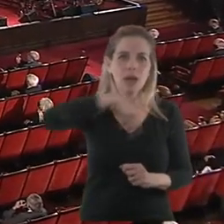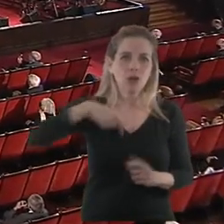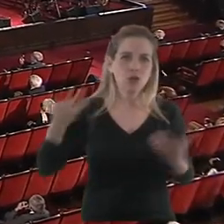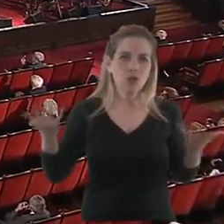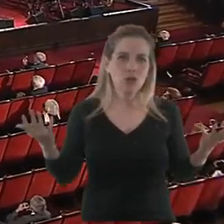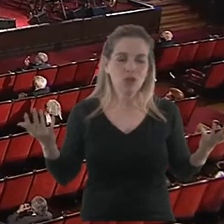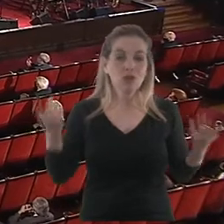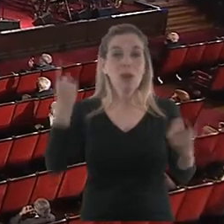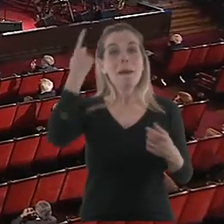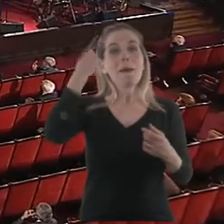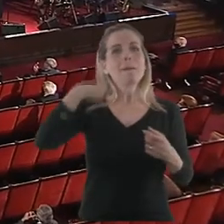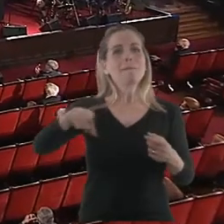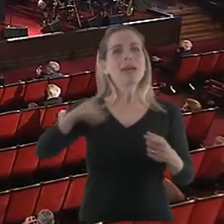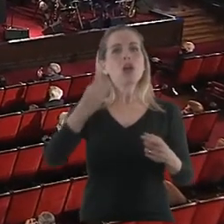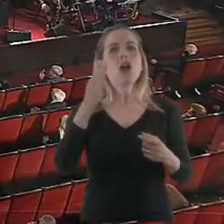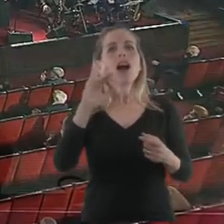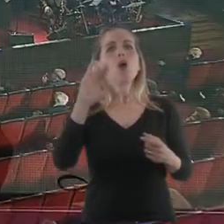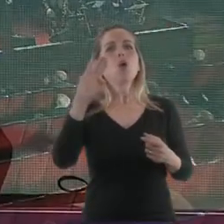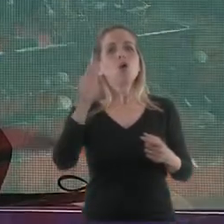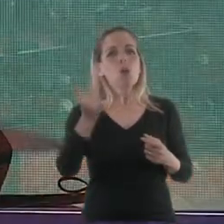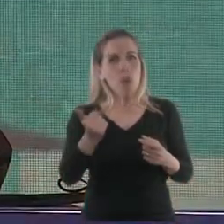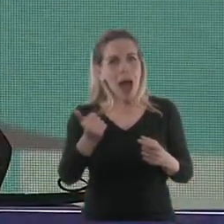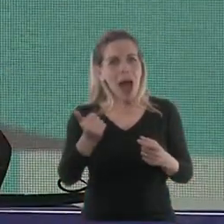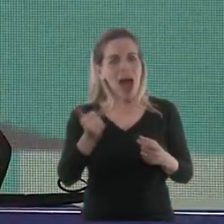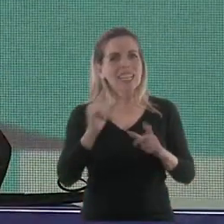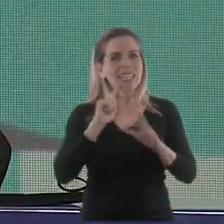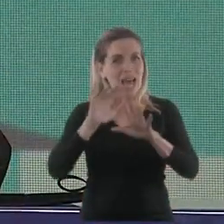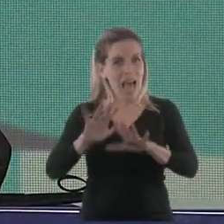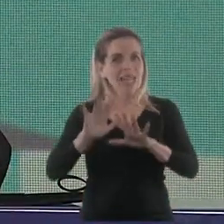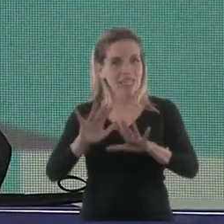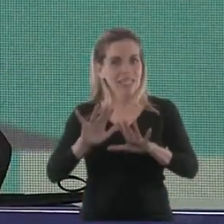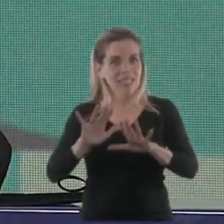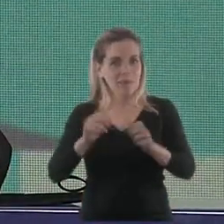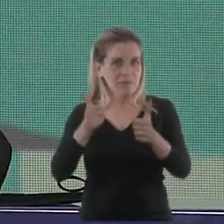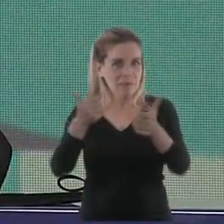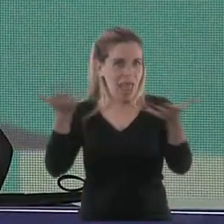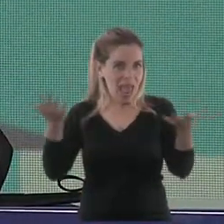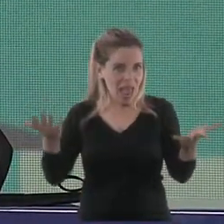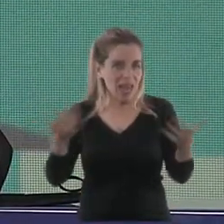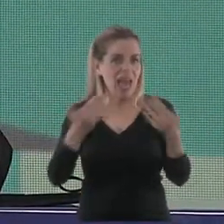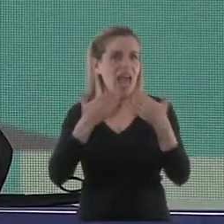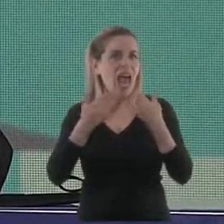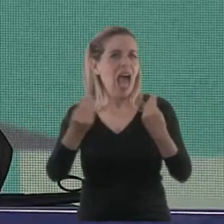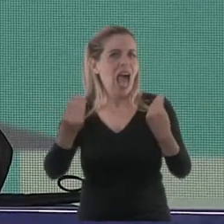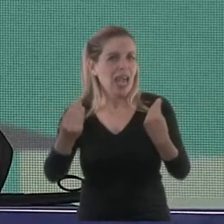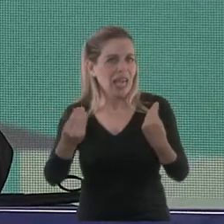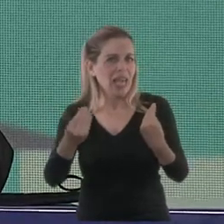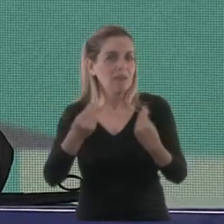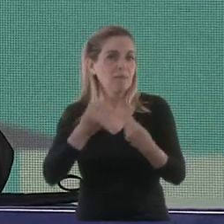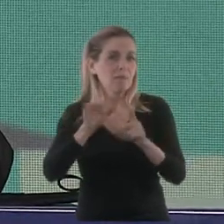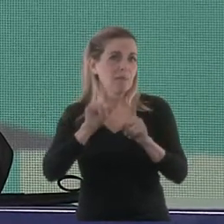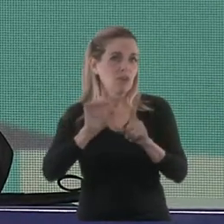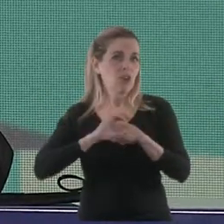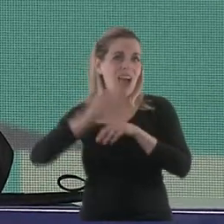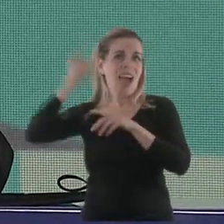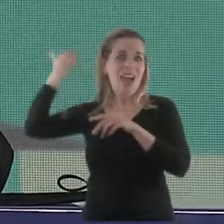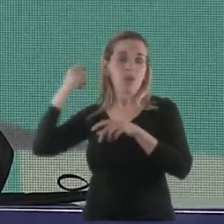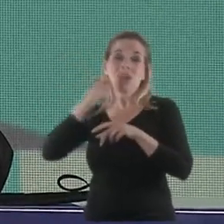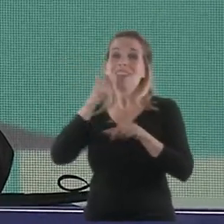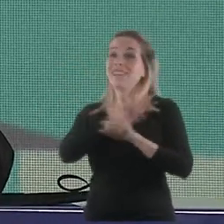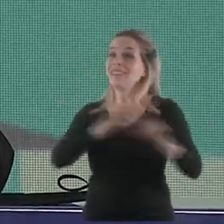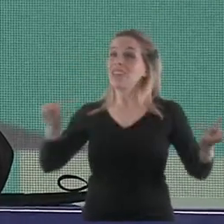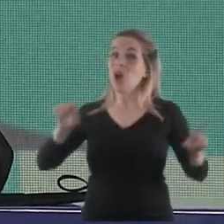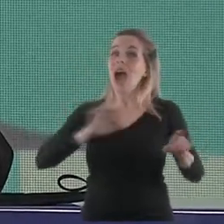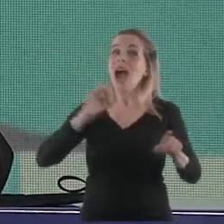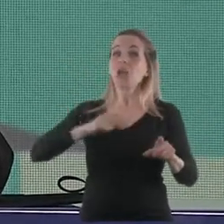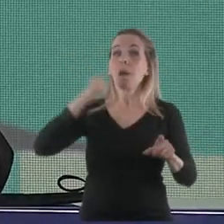Pero la universidad no hubiera sido lo que objetivamente es y fue si en el año 49 no